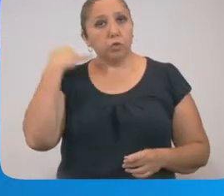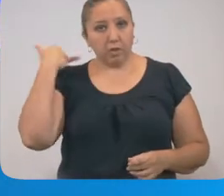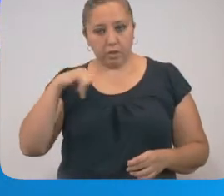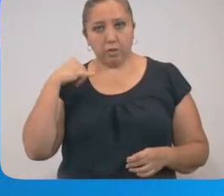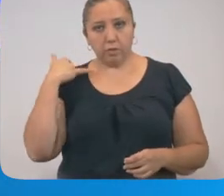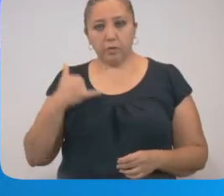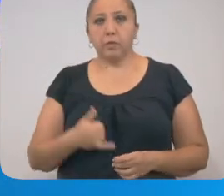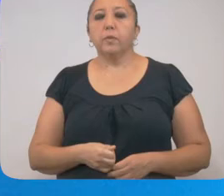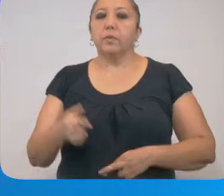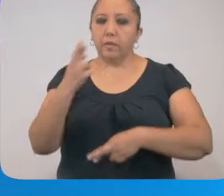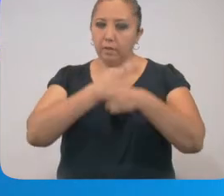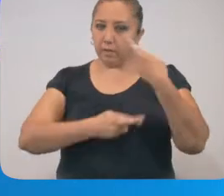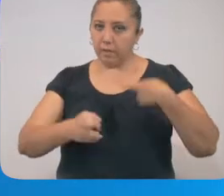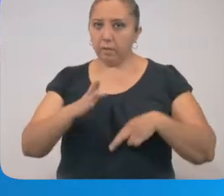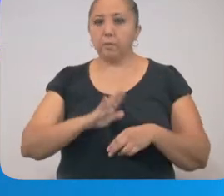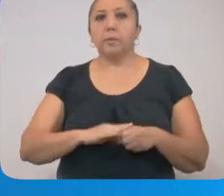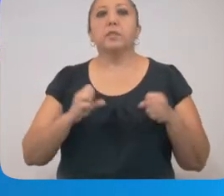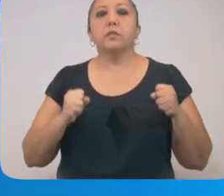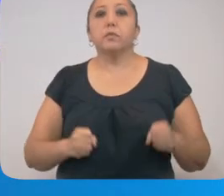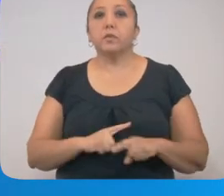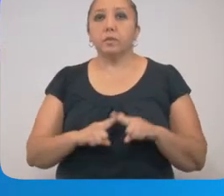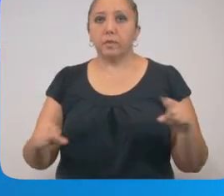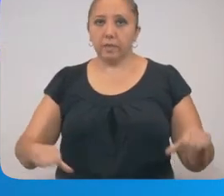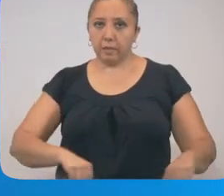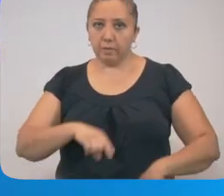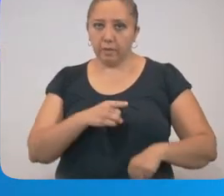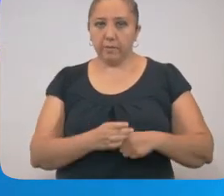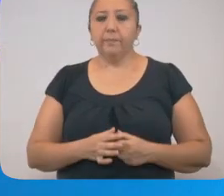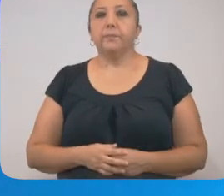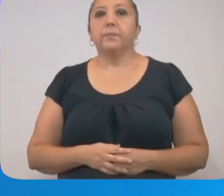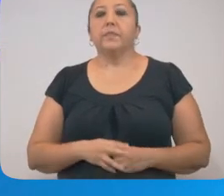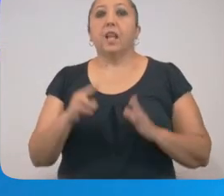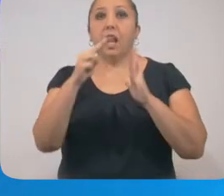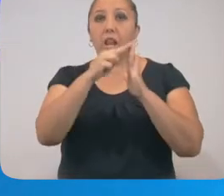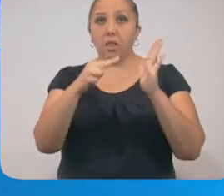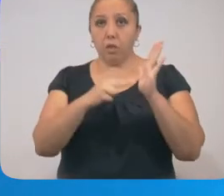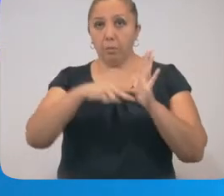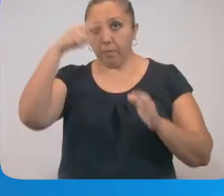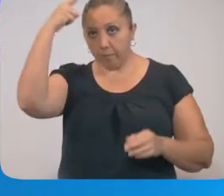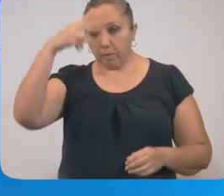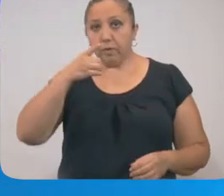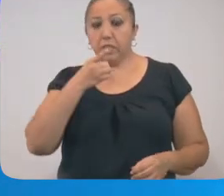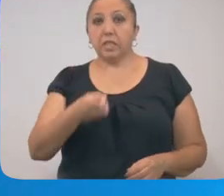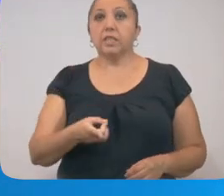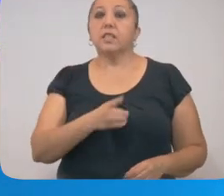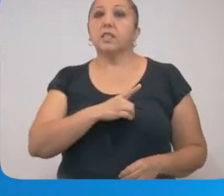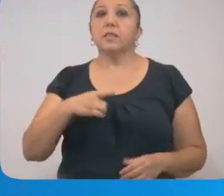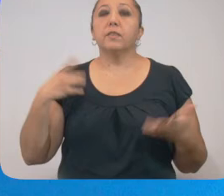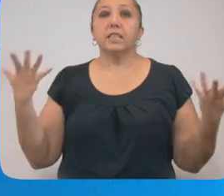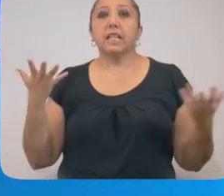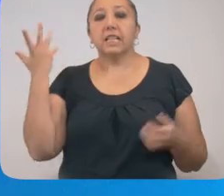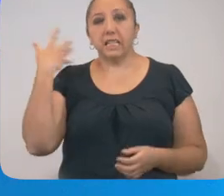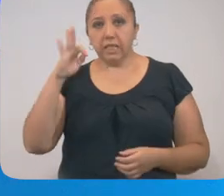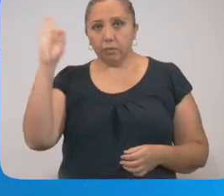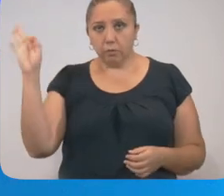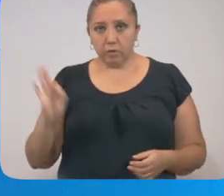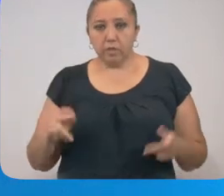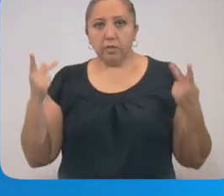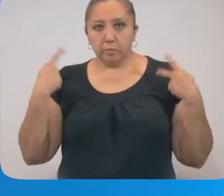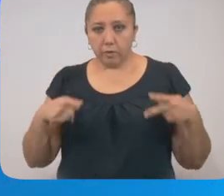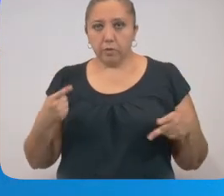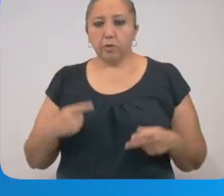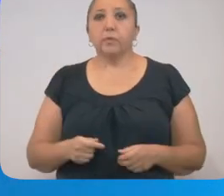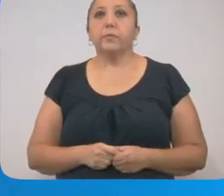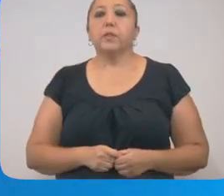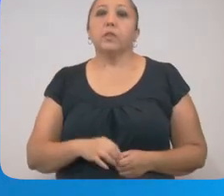yucatecos y preparar un retorno seguro a diversas actividades. La norma de la Federación marca que se deben realizar pruebas al 10% de los pacientes